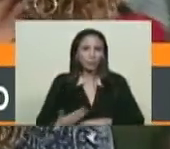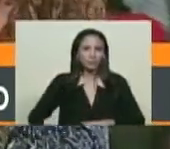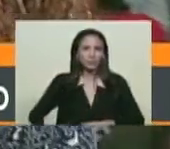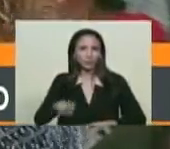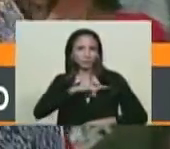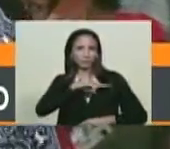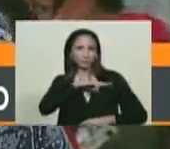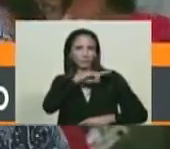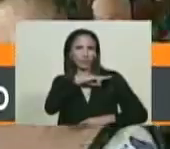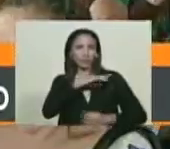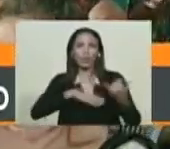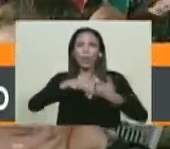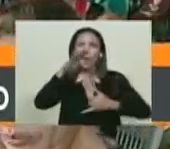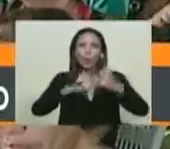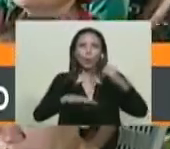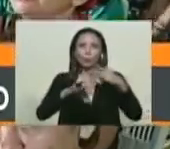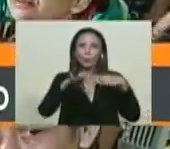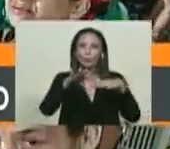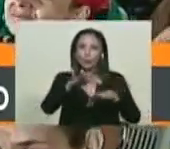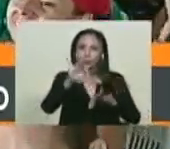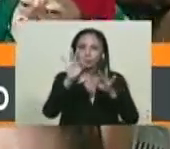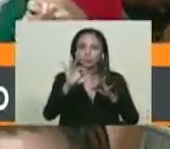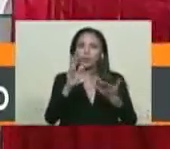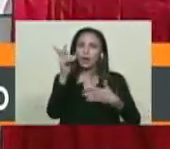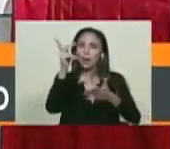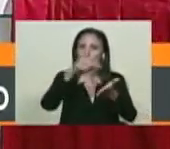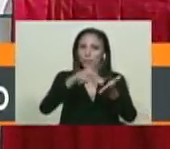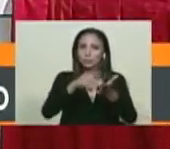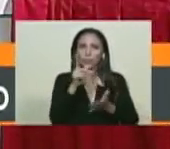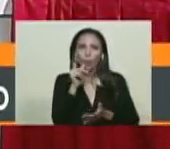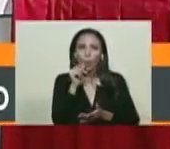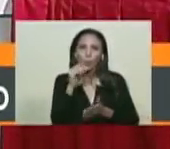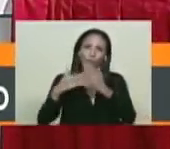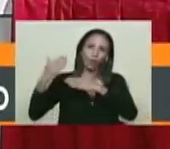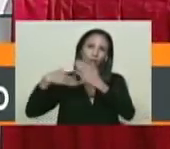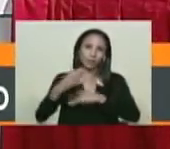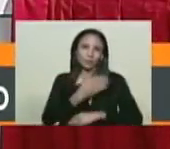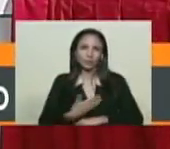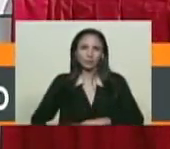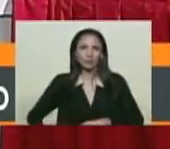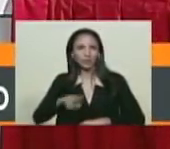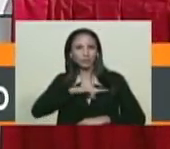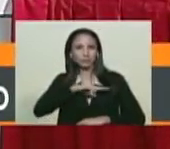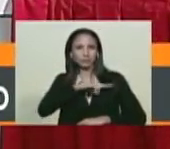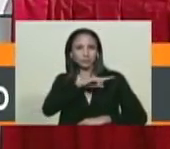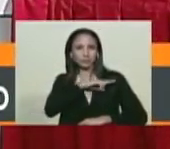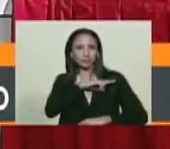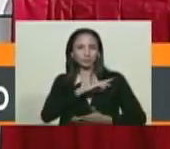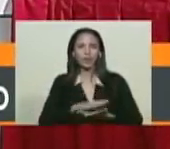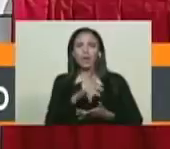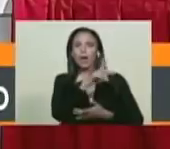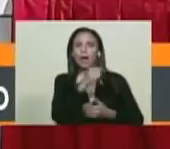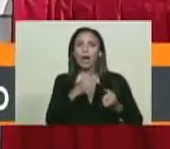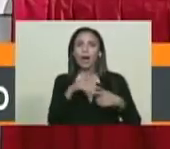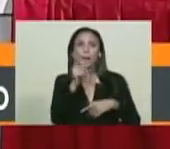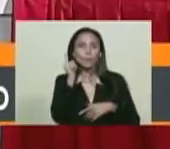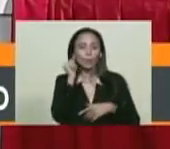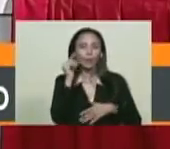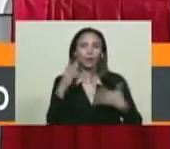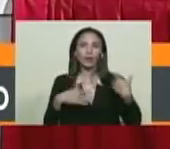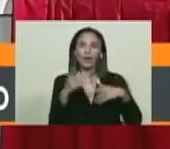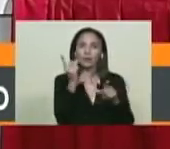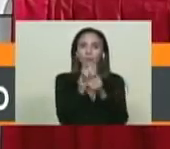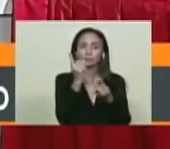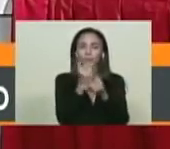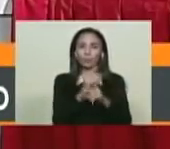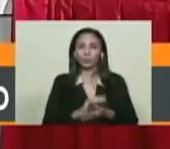Fue la última elección que participó Carlos Andrés Pérez y Iris Varela fue su verduga. ¿Se